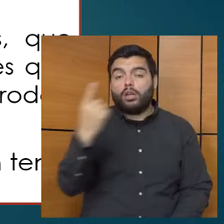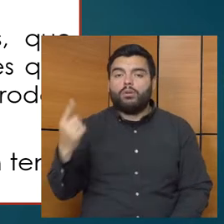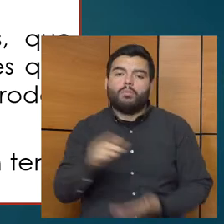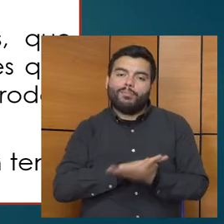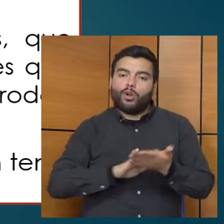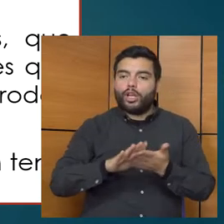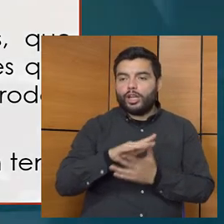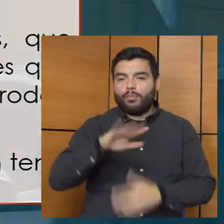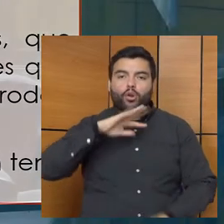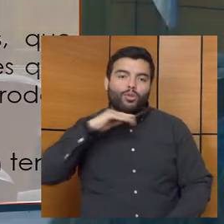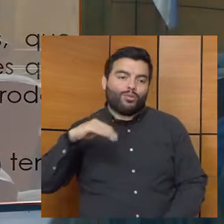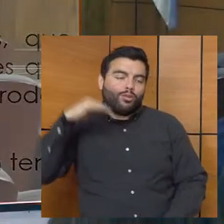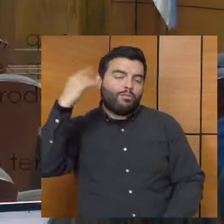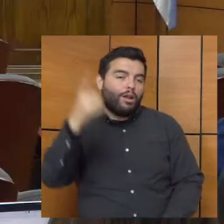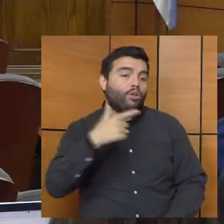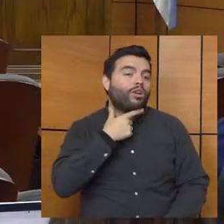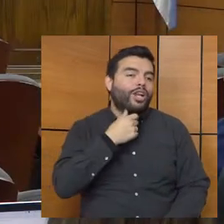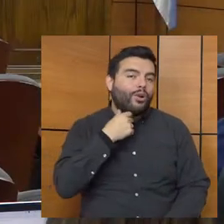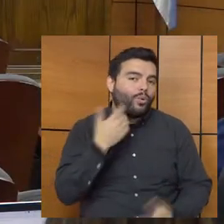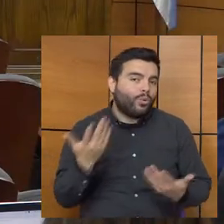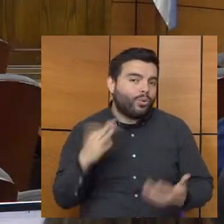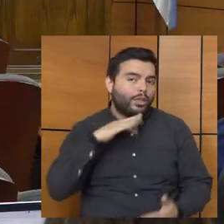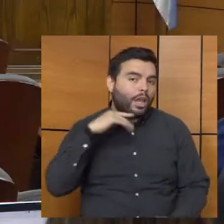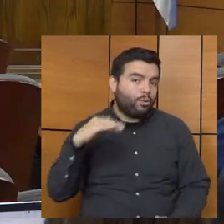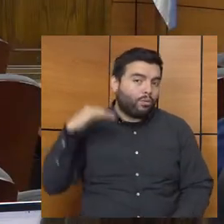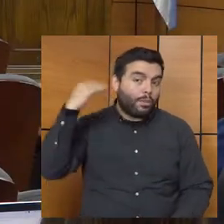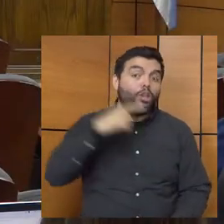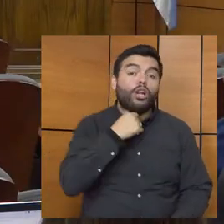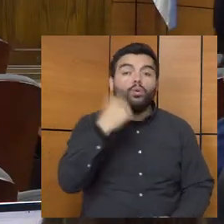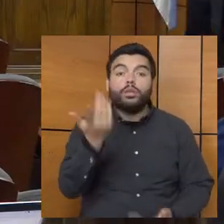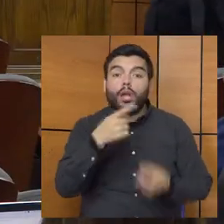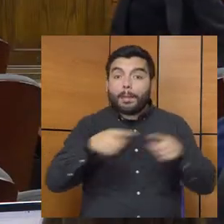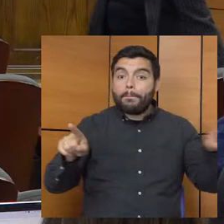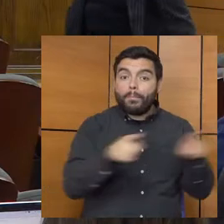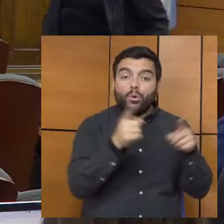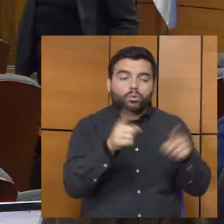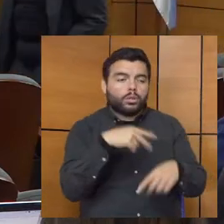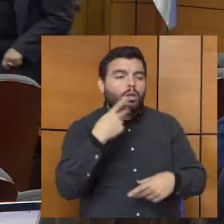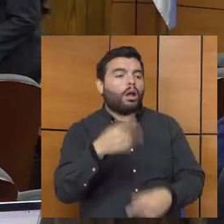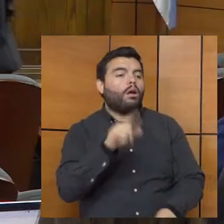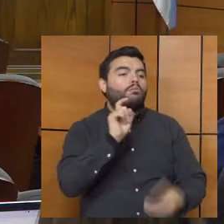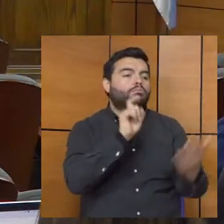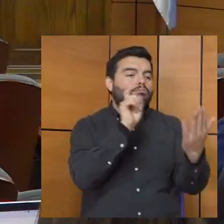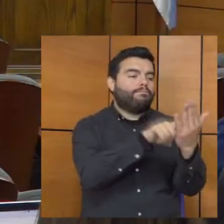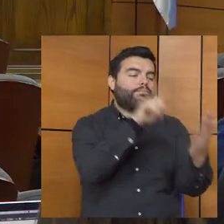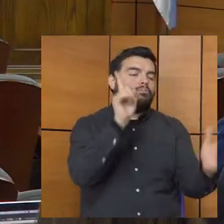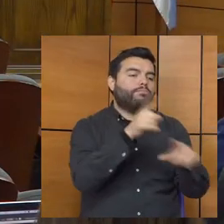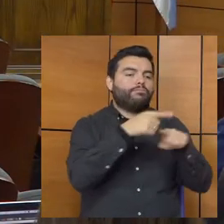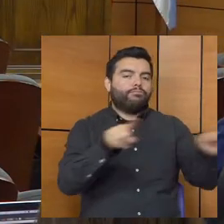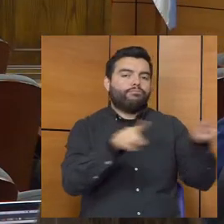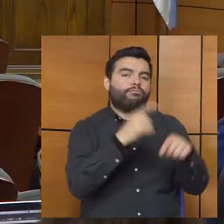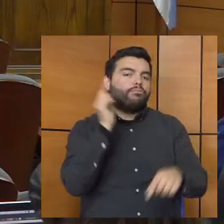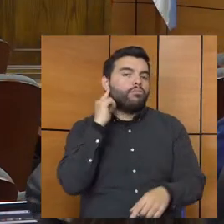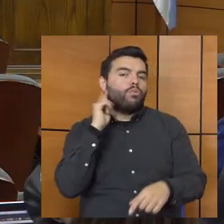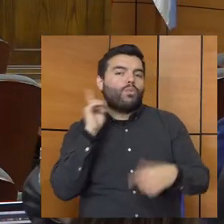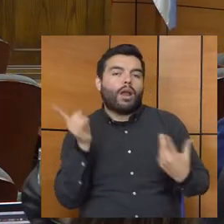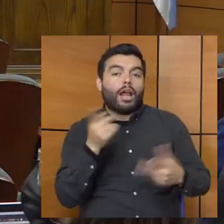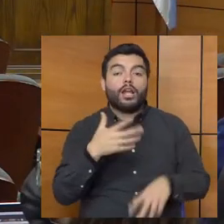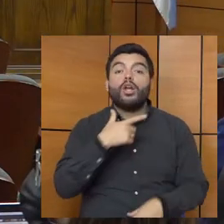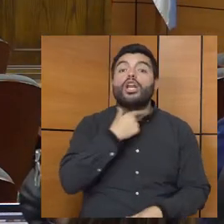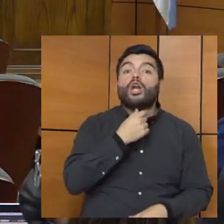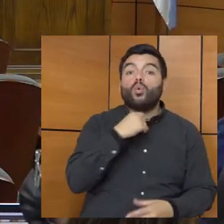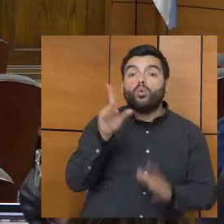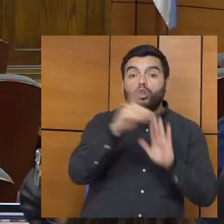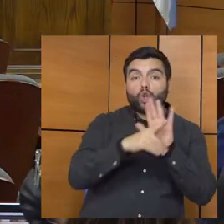gusta un tipo de música, pues podía verlo muy fácilmente. Si le gustaba pues escuchar a algún humorista, pues lo puede hacer. Escuchar cosas antiguas, ver